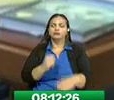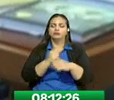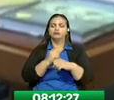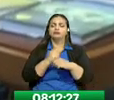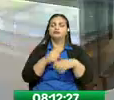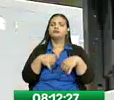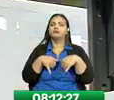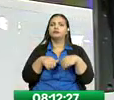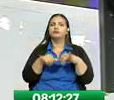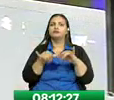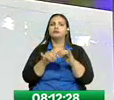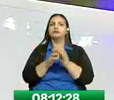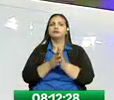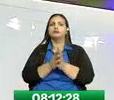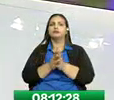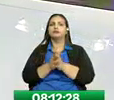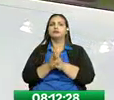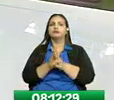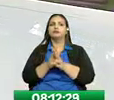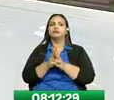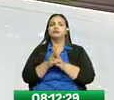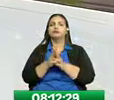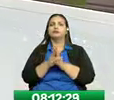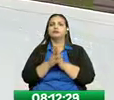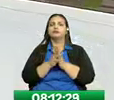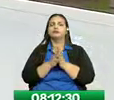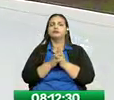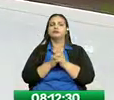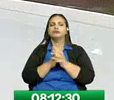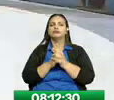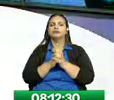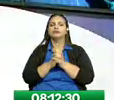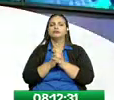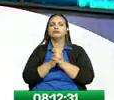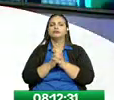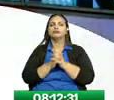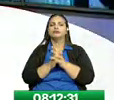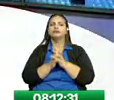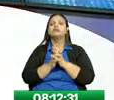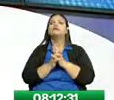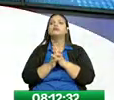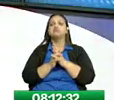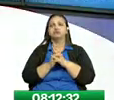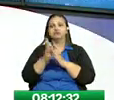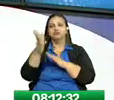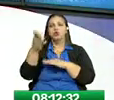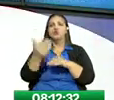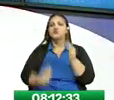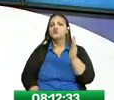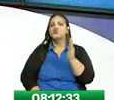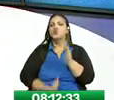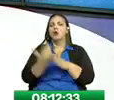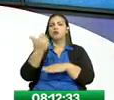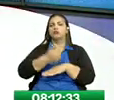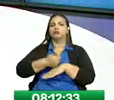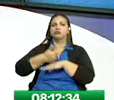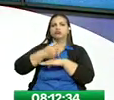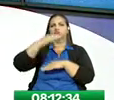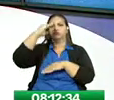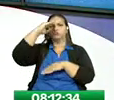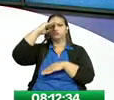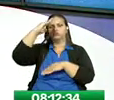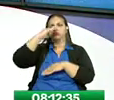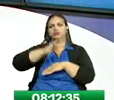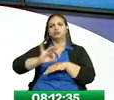Casamen. Bueno, lo mínimo que podemos desear es éxito a la labor del general Carrillo y